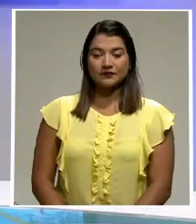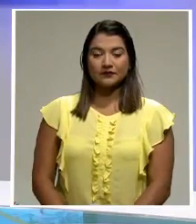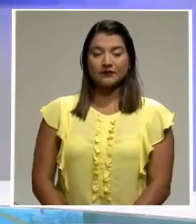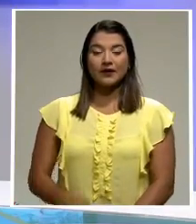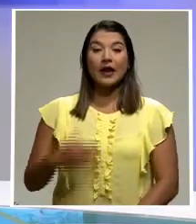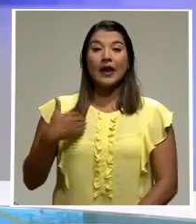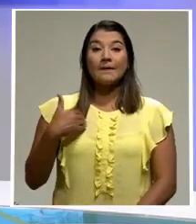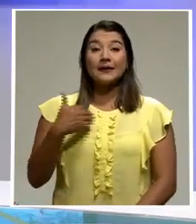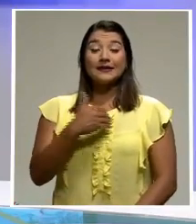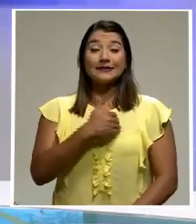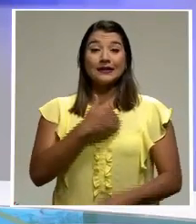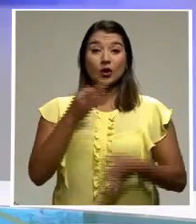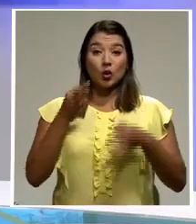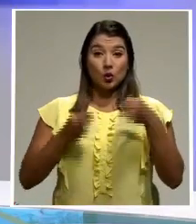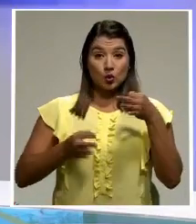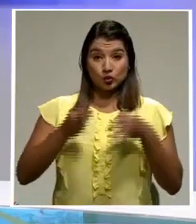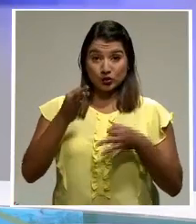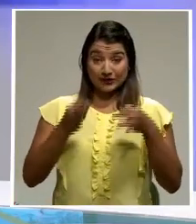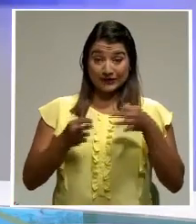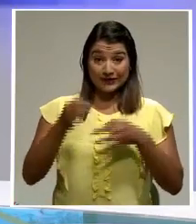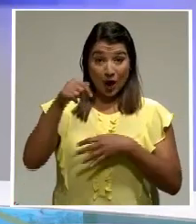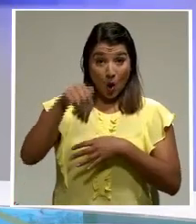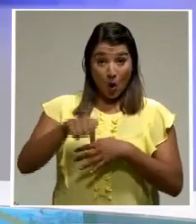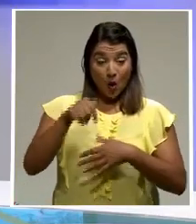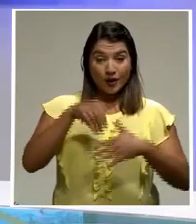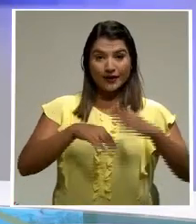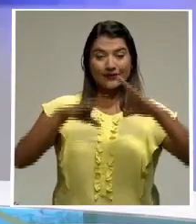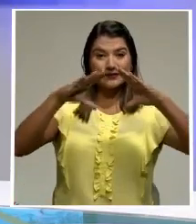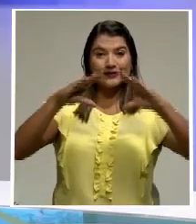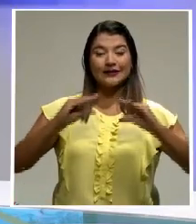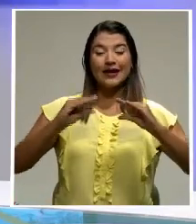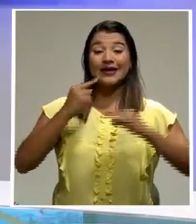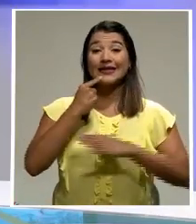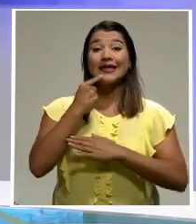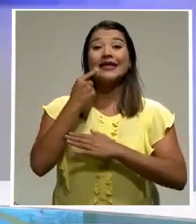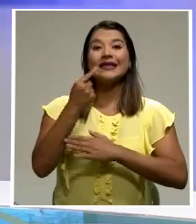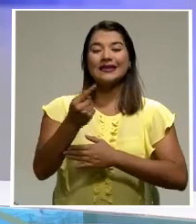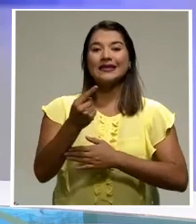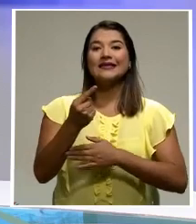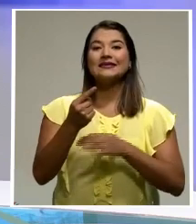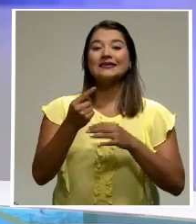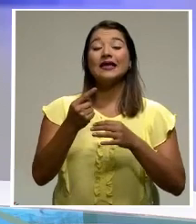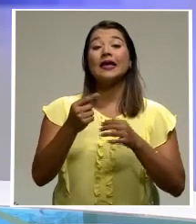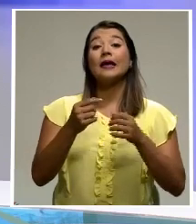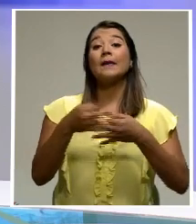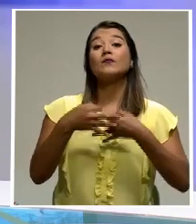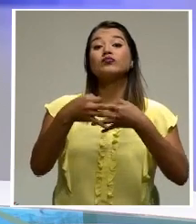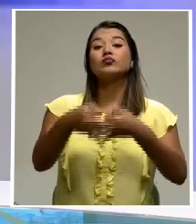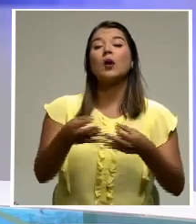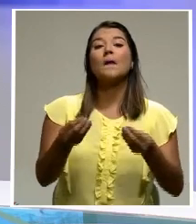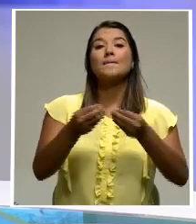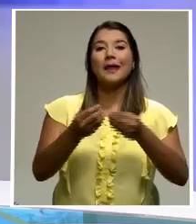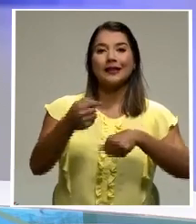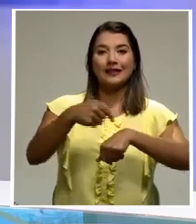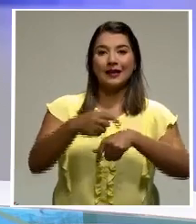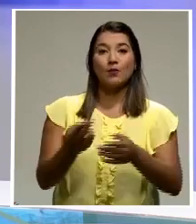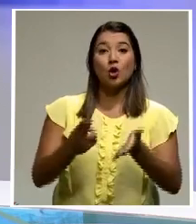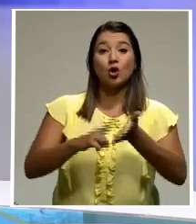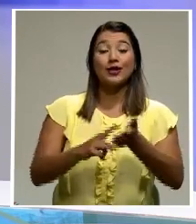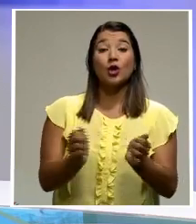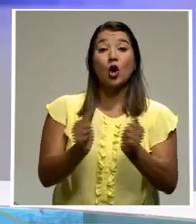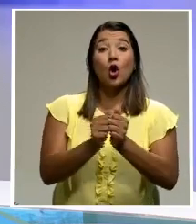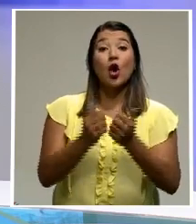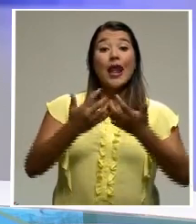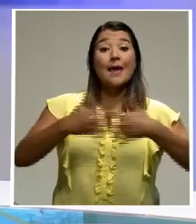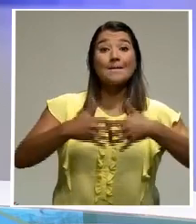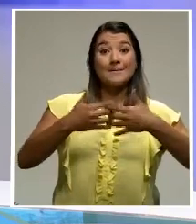El Ministerio de Justicia reveló hoy por la tarde que ampliará el contrato con la empresa de servicios públicos de Heredia